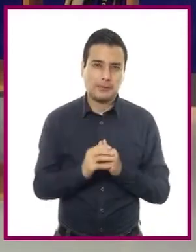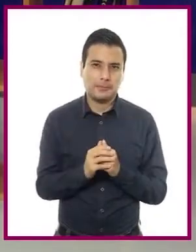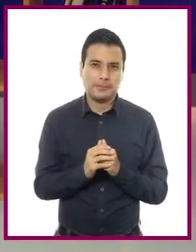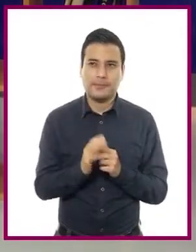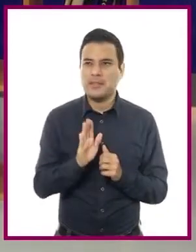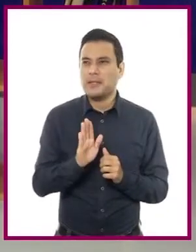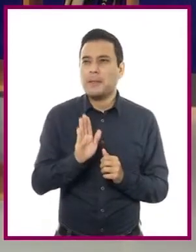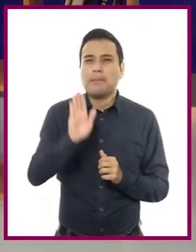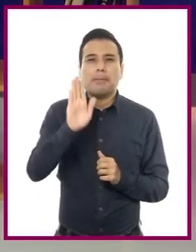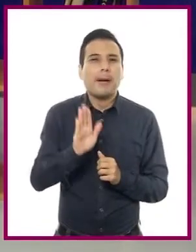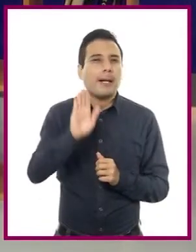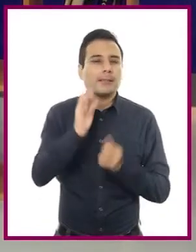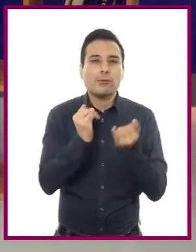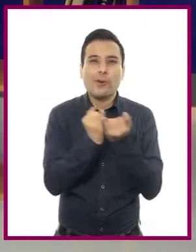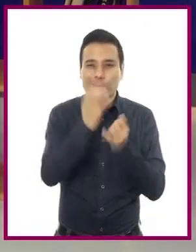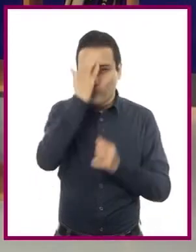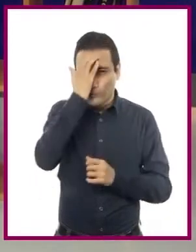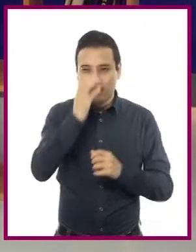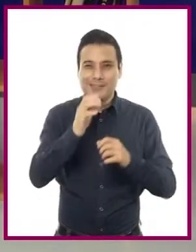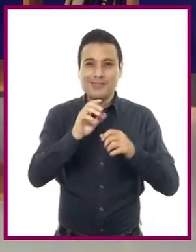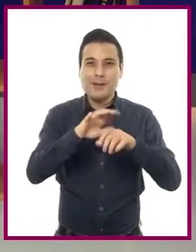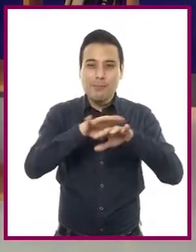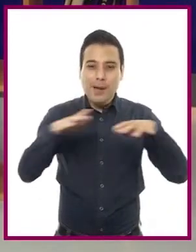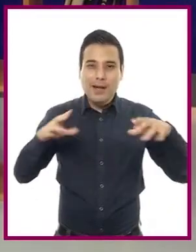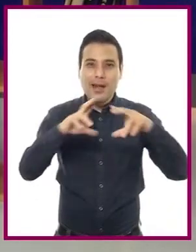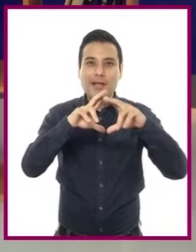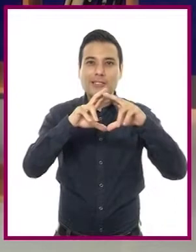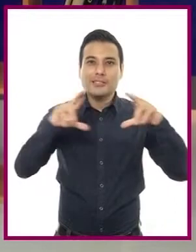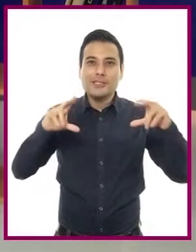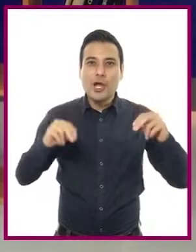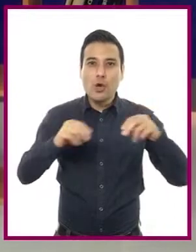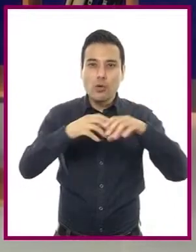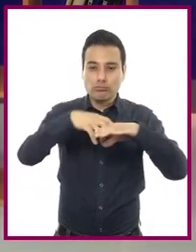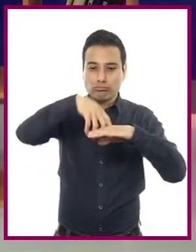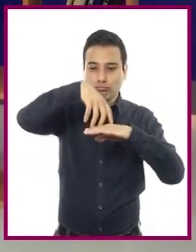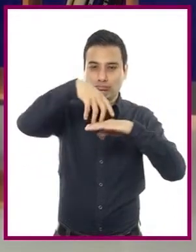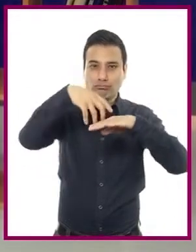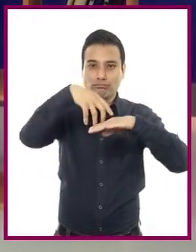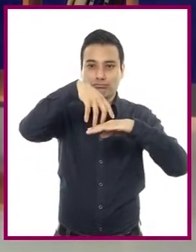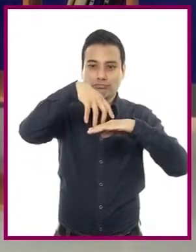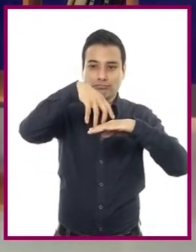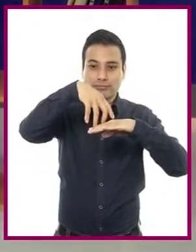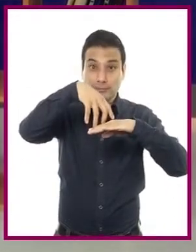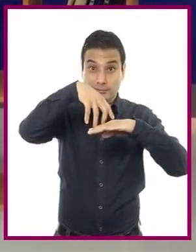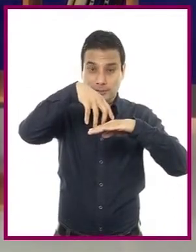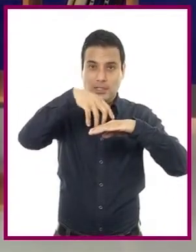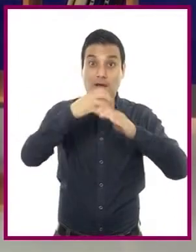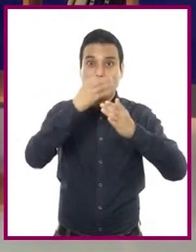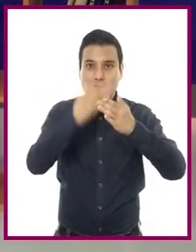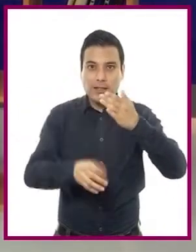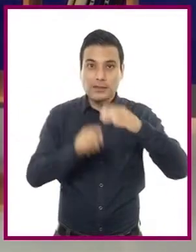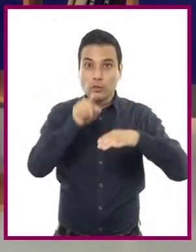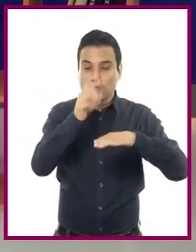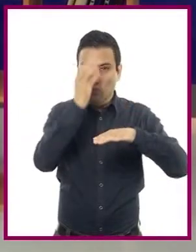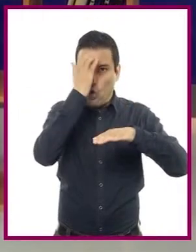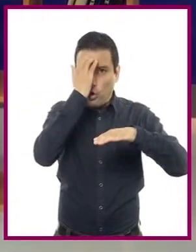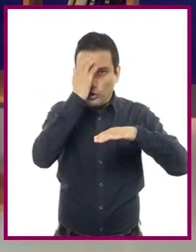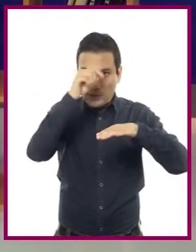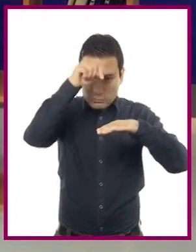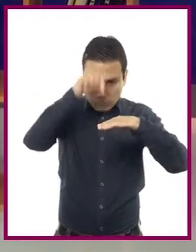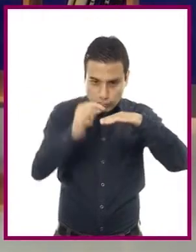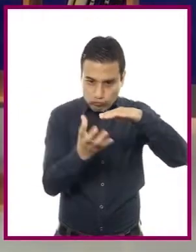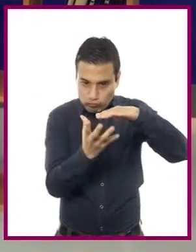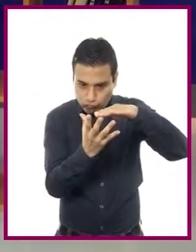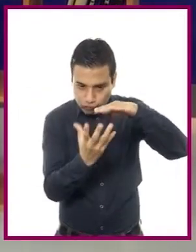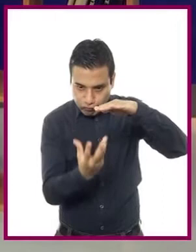un iceberg. Si solo vemos por encima y no nos percatamos de lo que hay al fondo, no podremos descifrar el